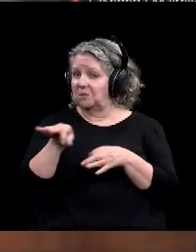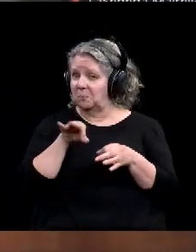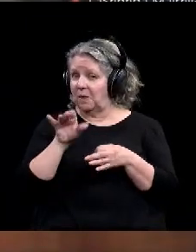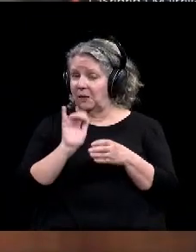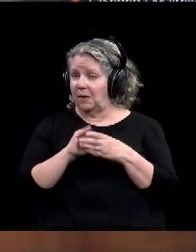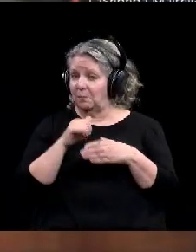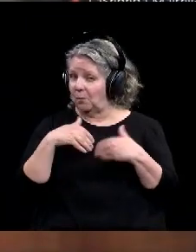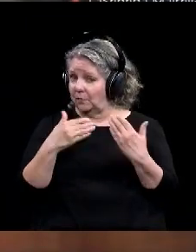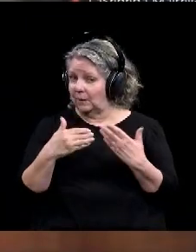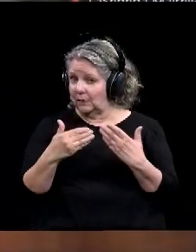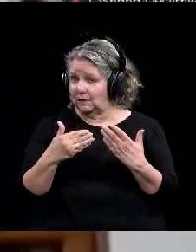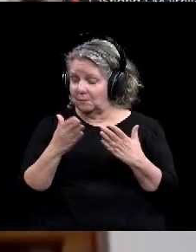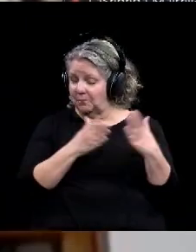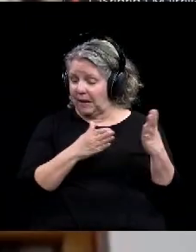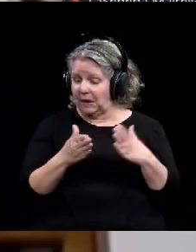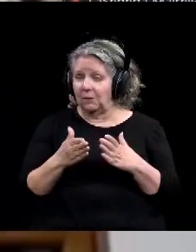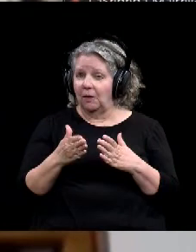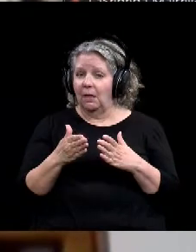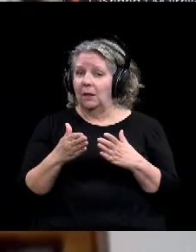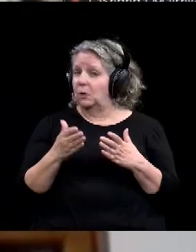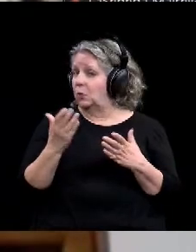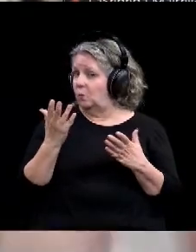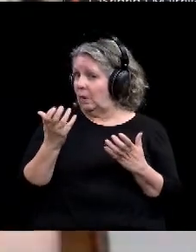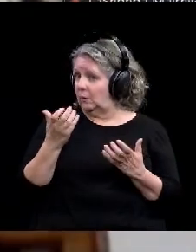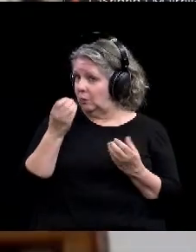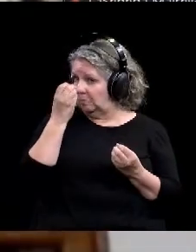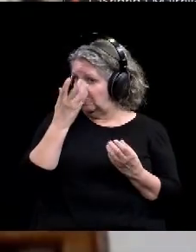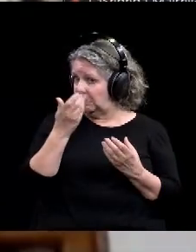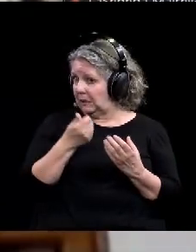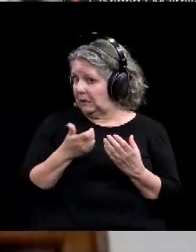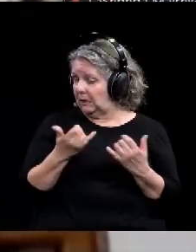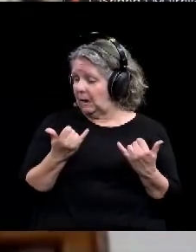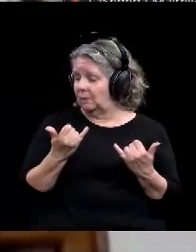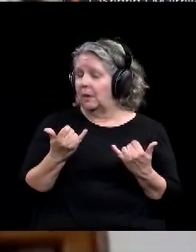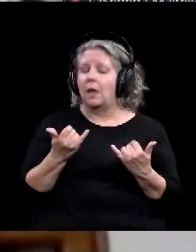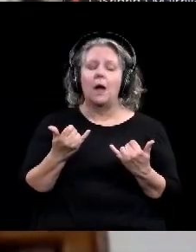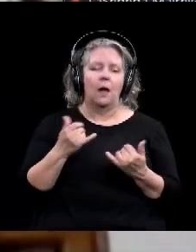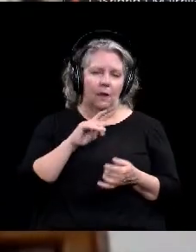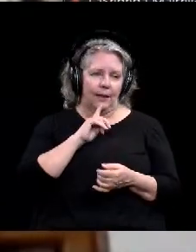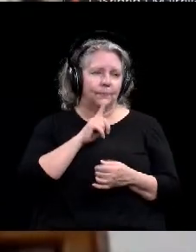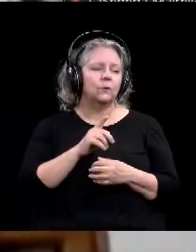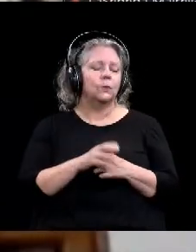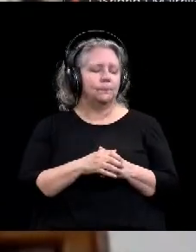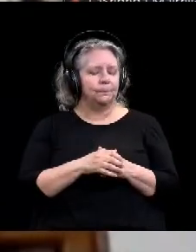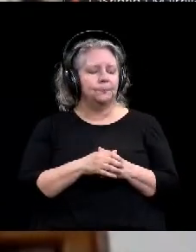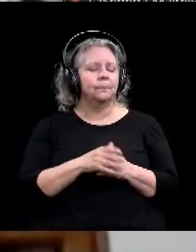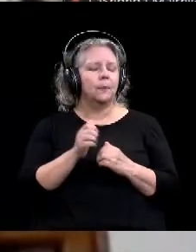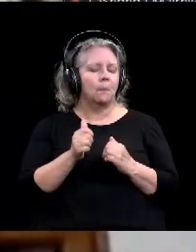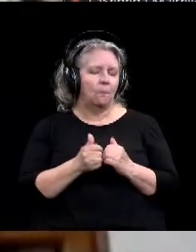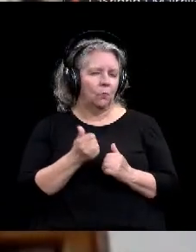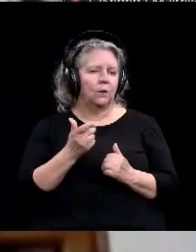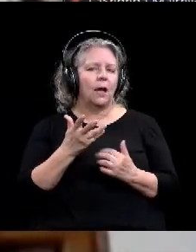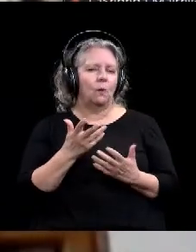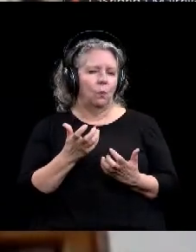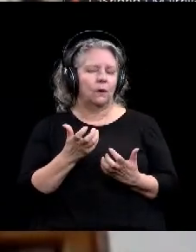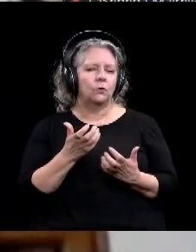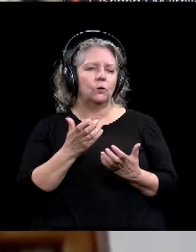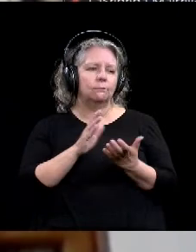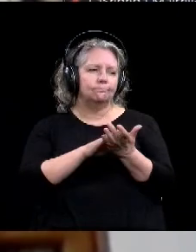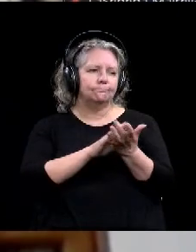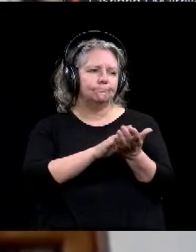de esto y ahora más quiero decir como el manejador del